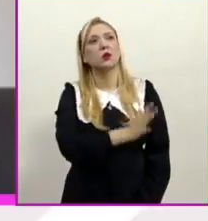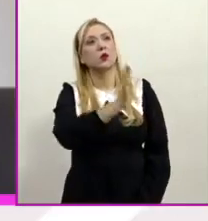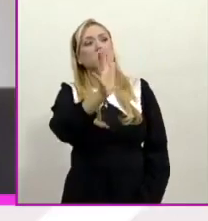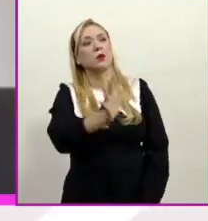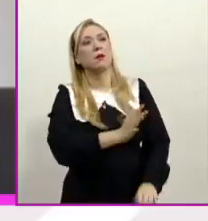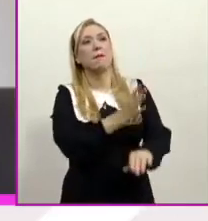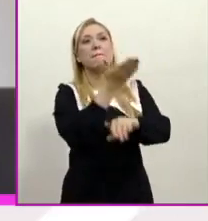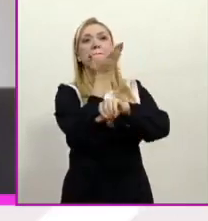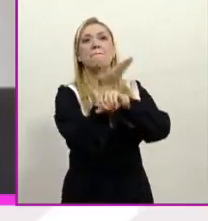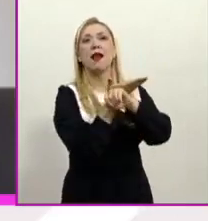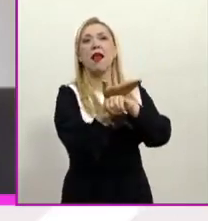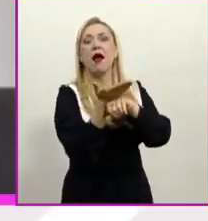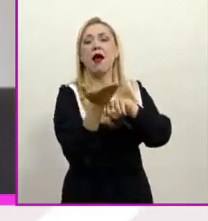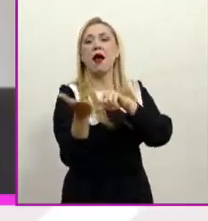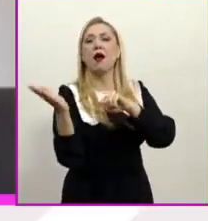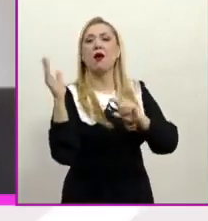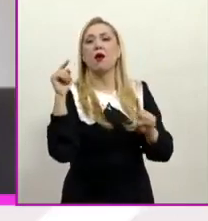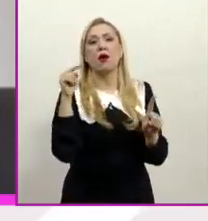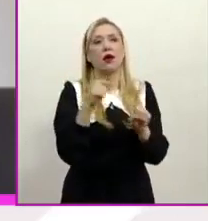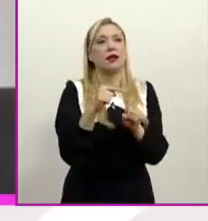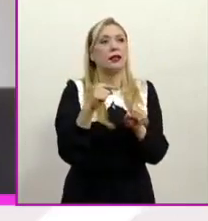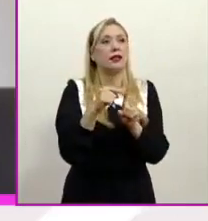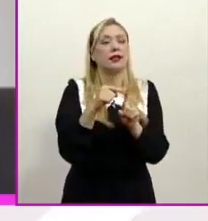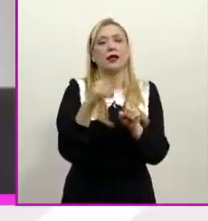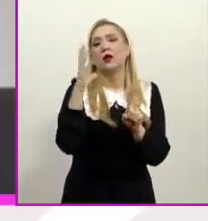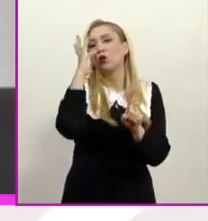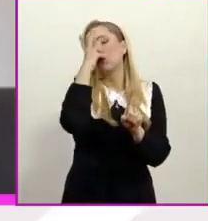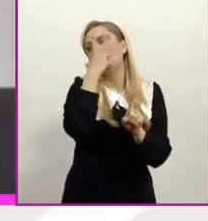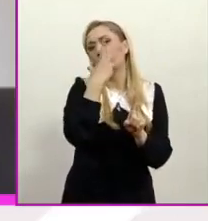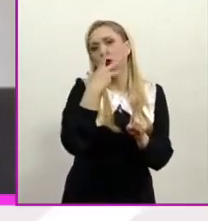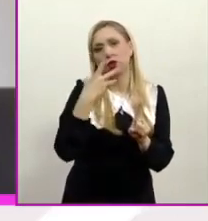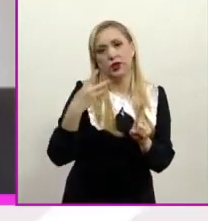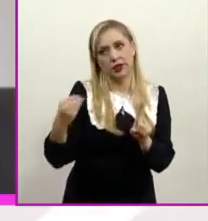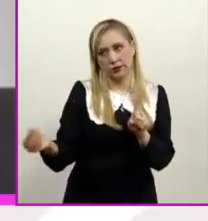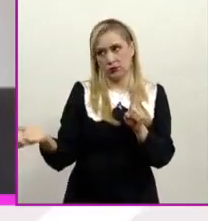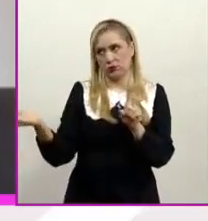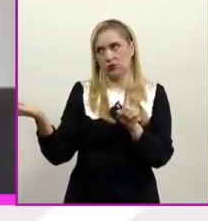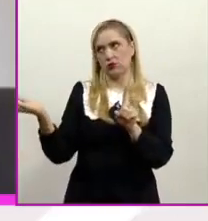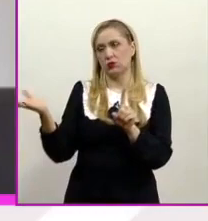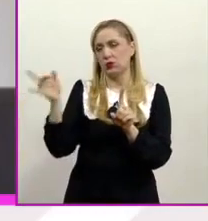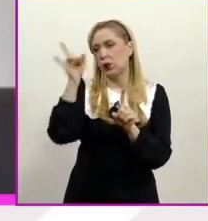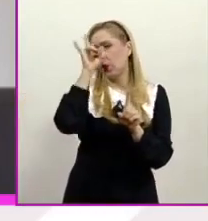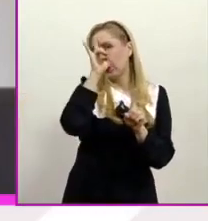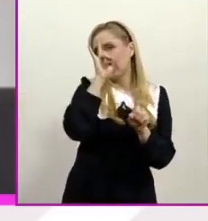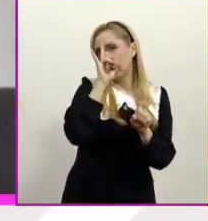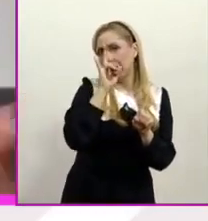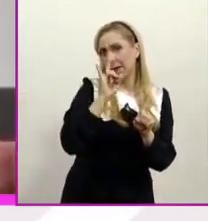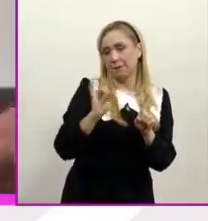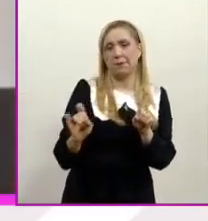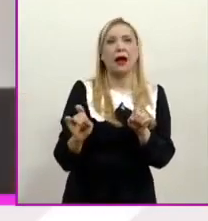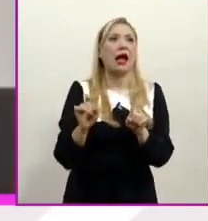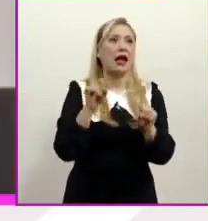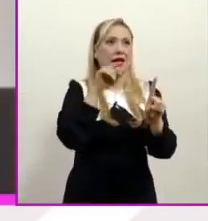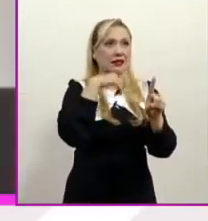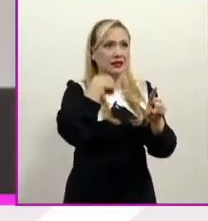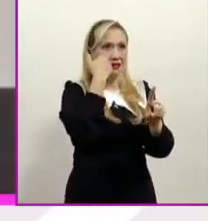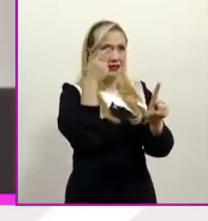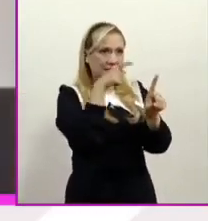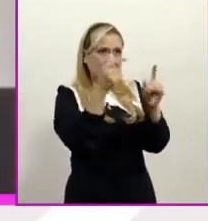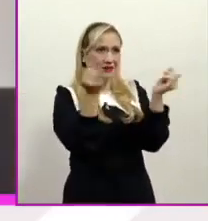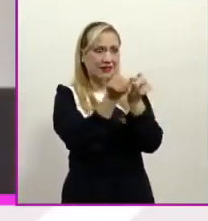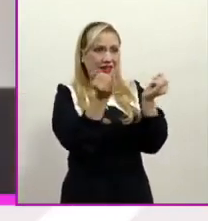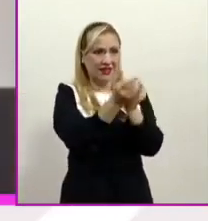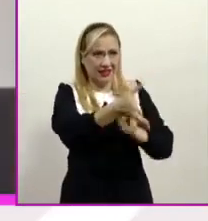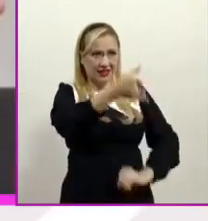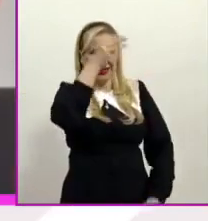lo blanco es considerado lo bello, el modelo a seguir, el modelo en